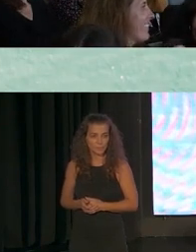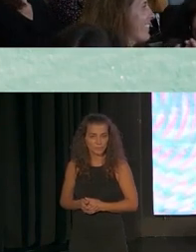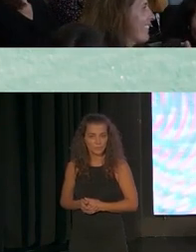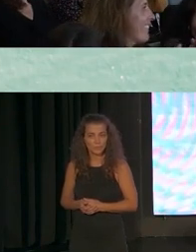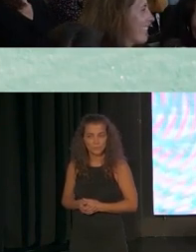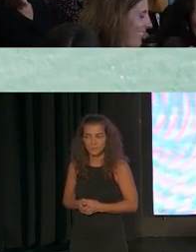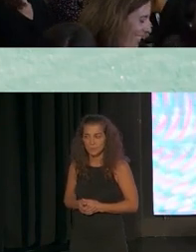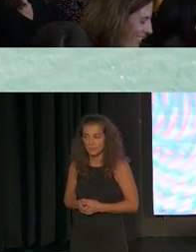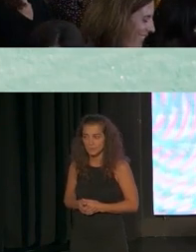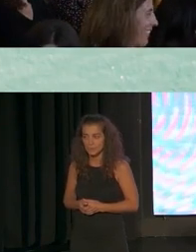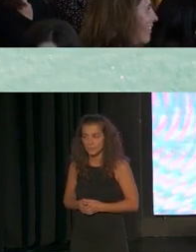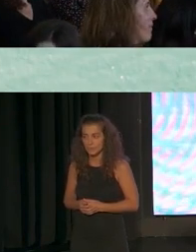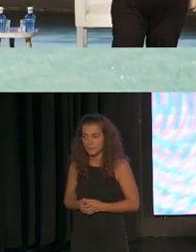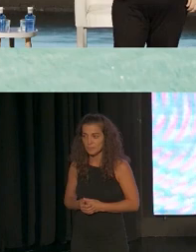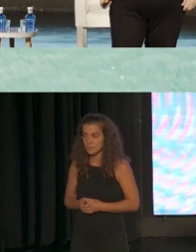saco